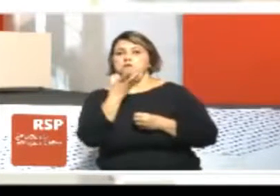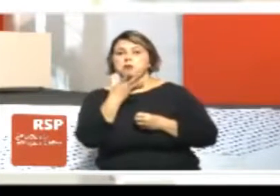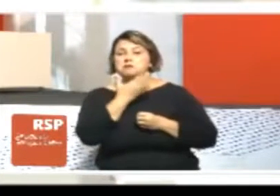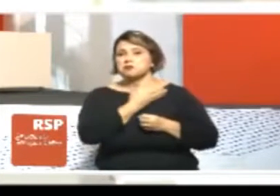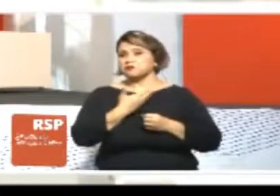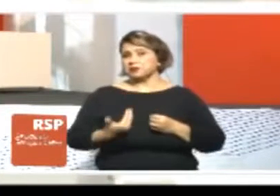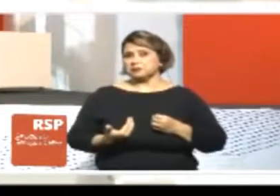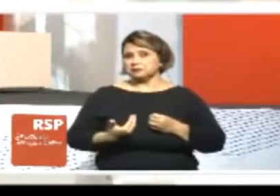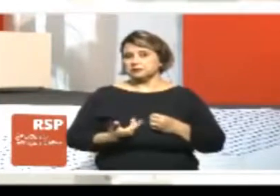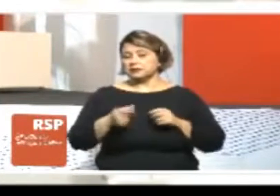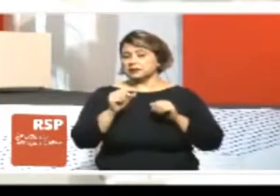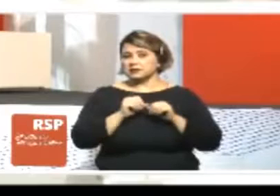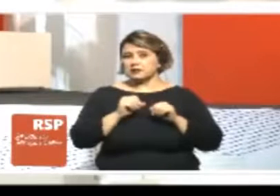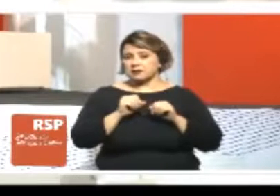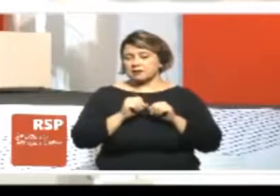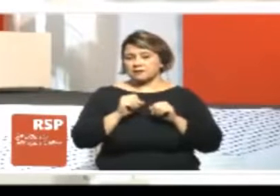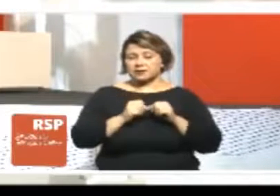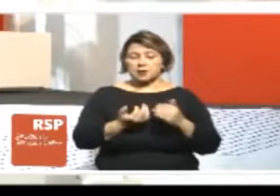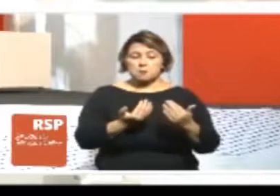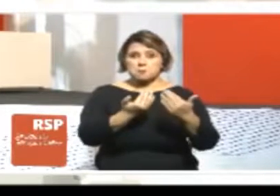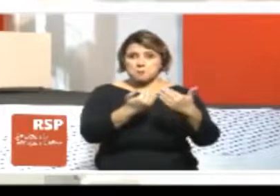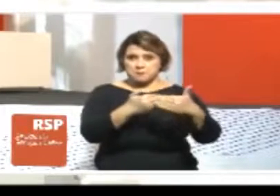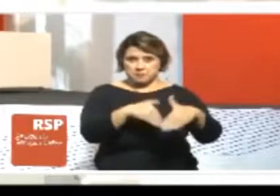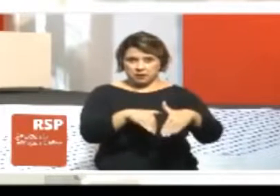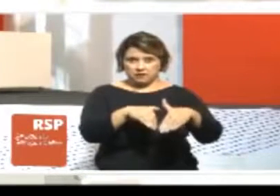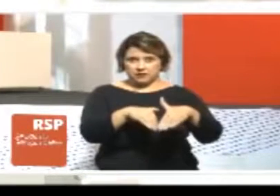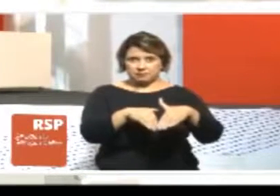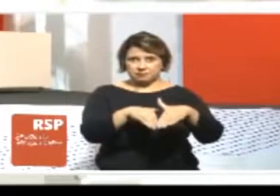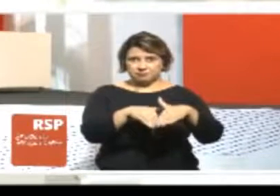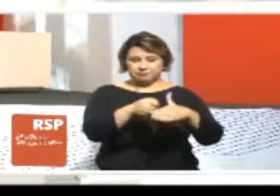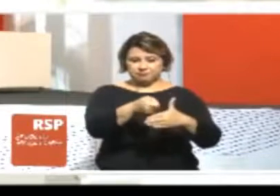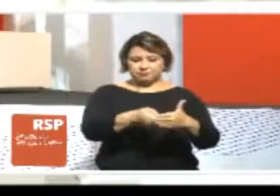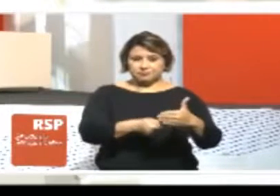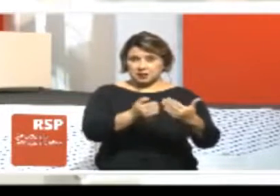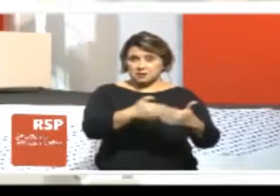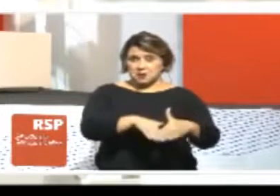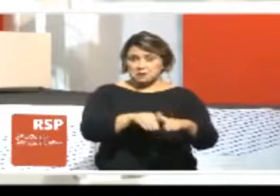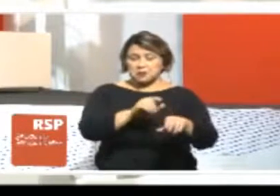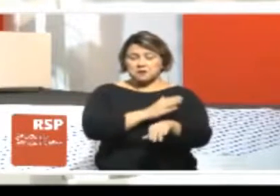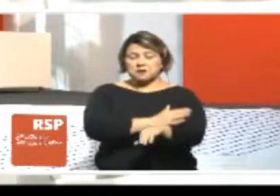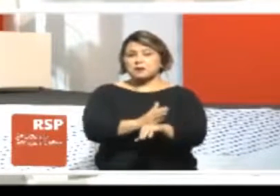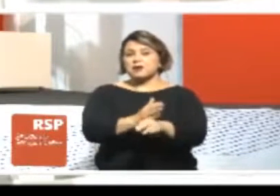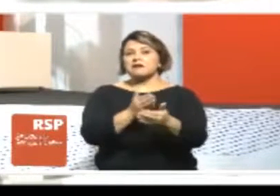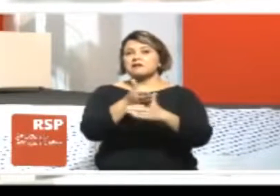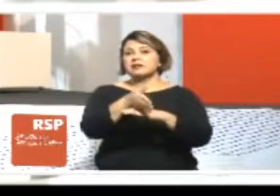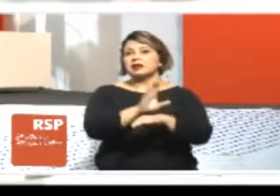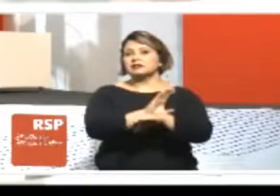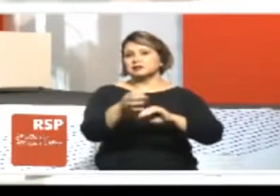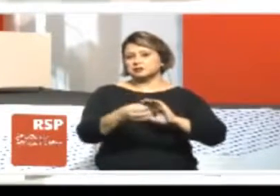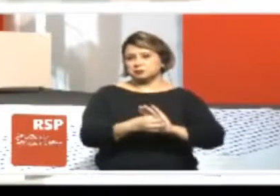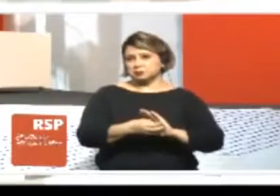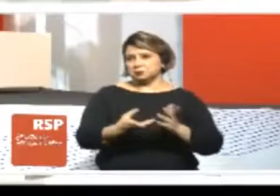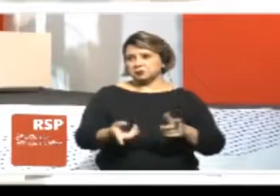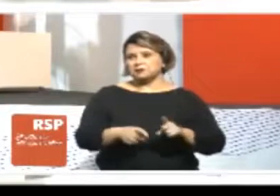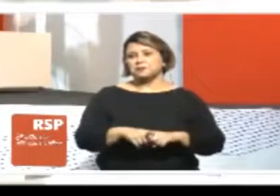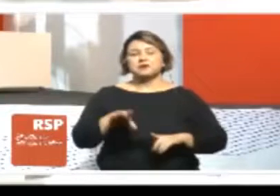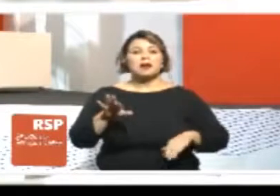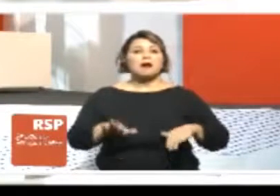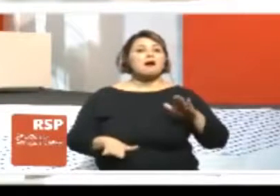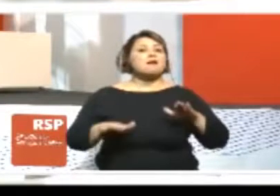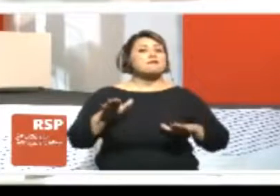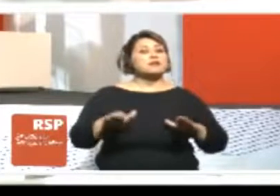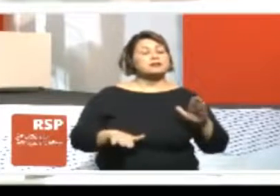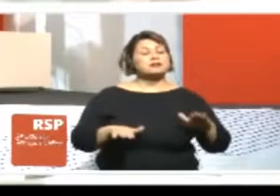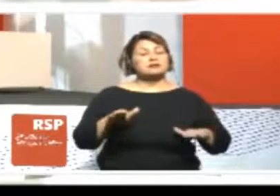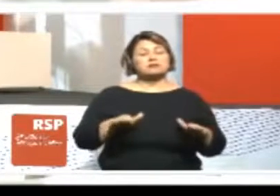para todo aquel que entra al servicio público, realmente se está llevando a cabo, a ver si se está obteniendo lo que supuestamente deberíamos